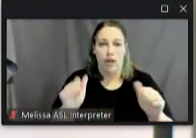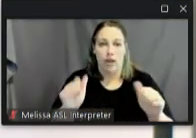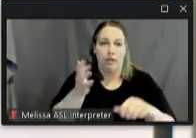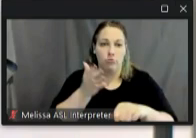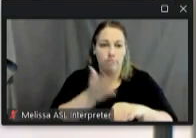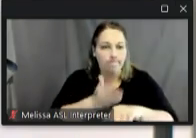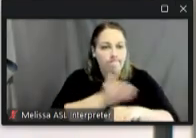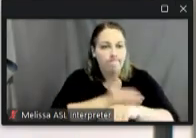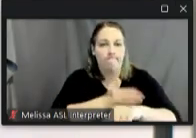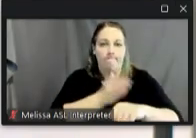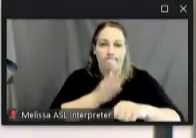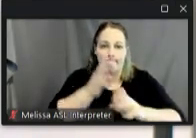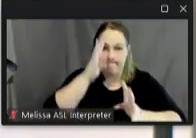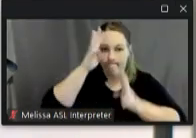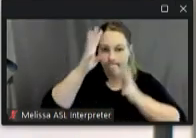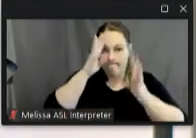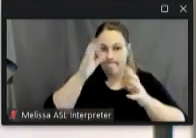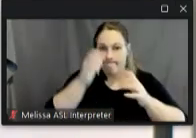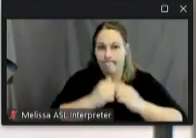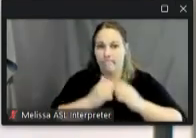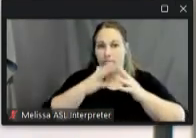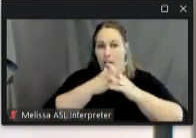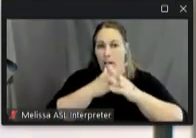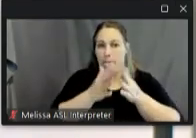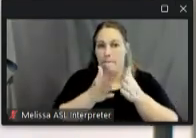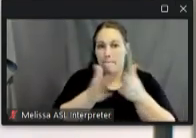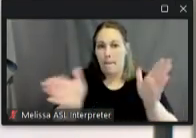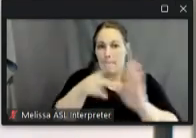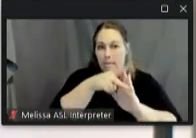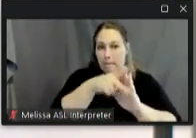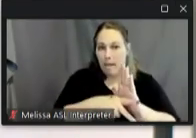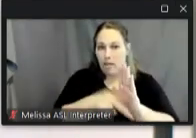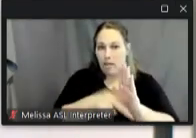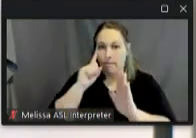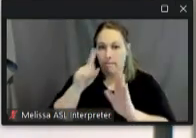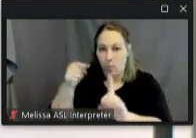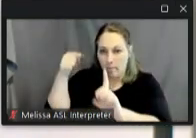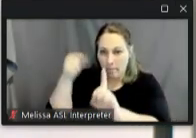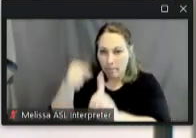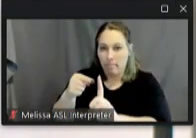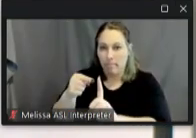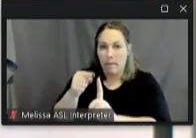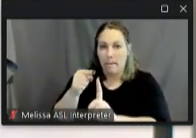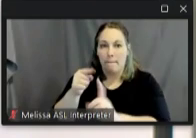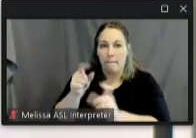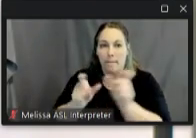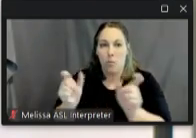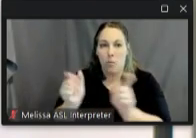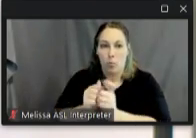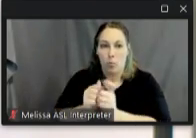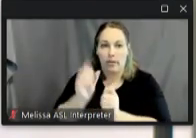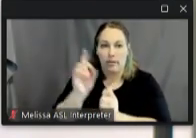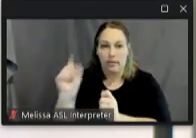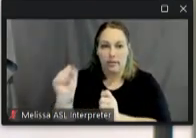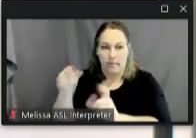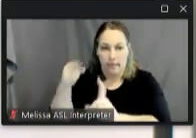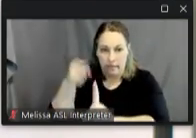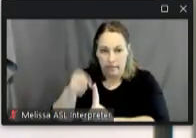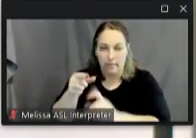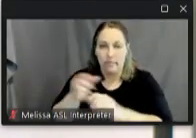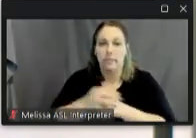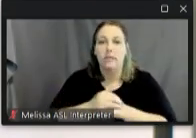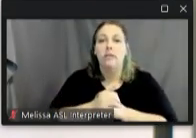se ha realizado ya un diagnóstico situacional en conjunto con sociedad civil a través de laboratorios participativos donde